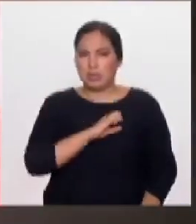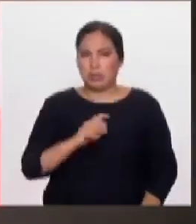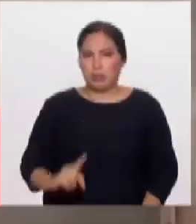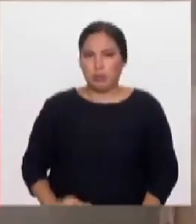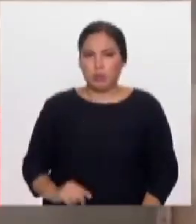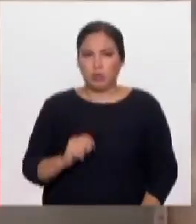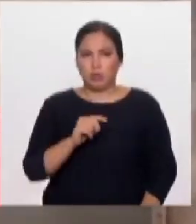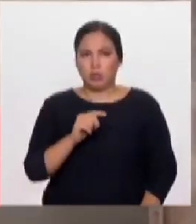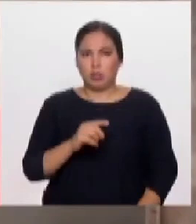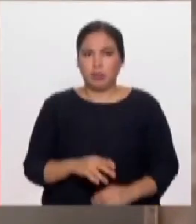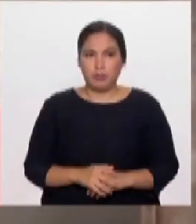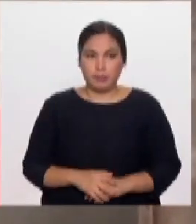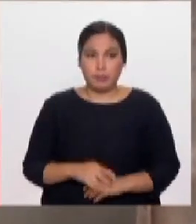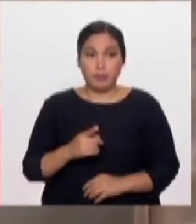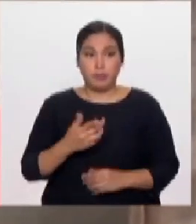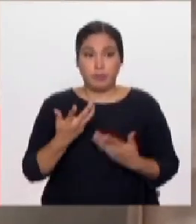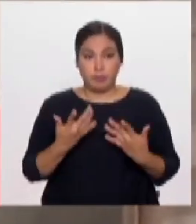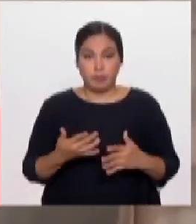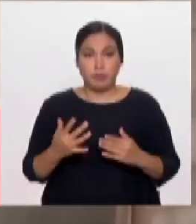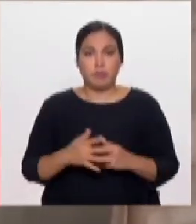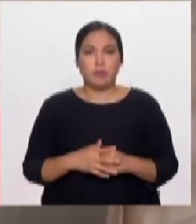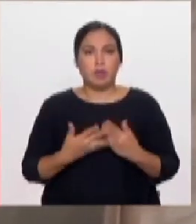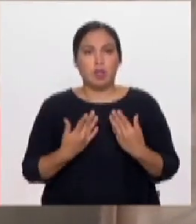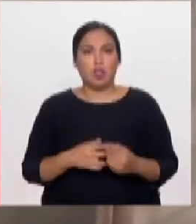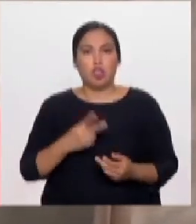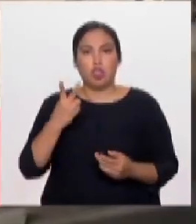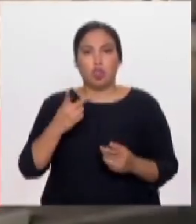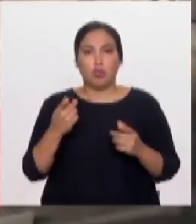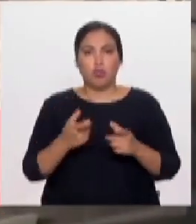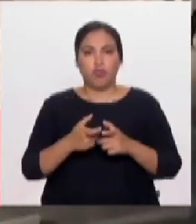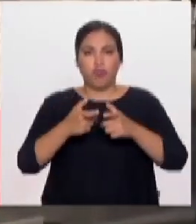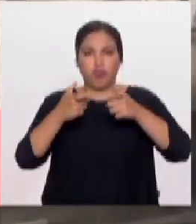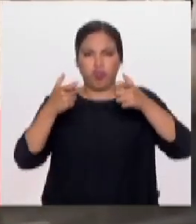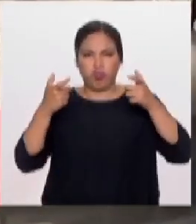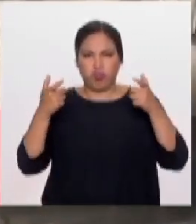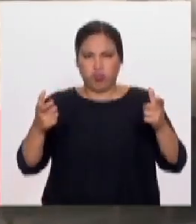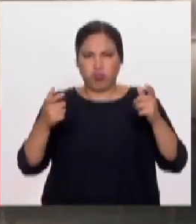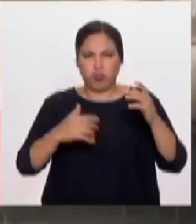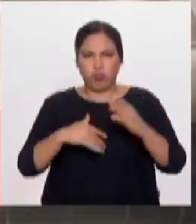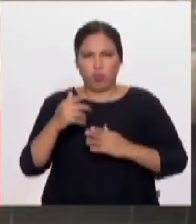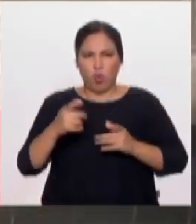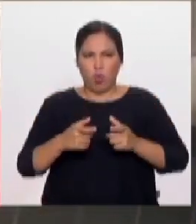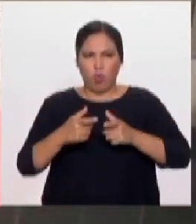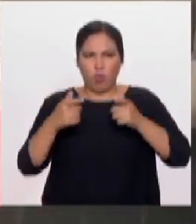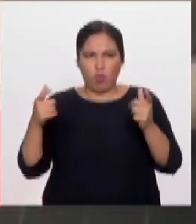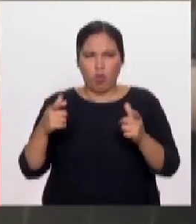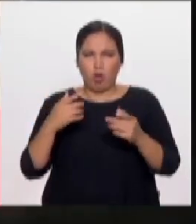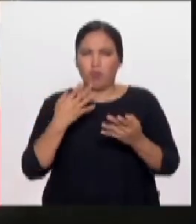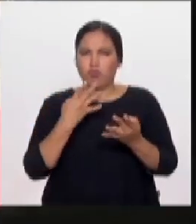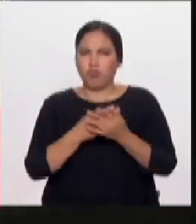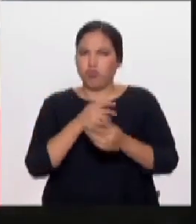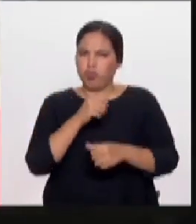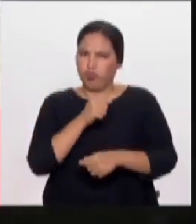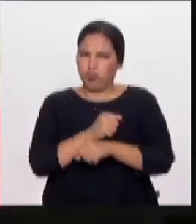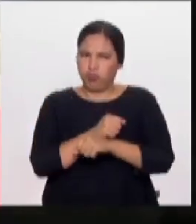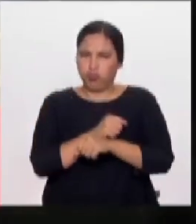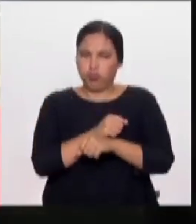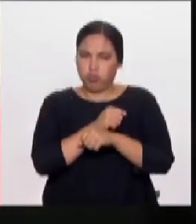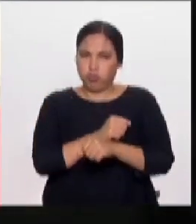país. Para ello, se levantarán dos megaestructuras en las que pagarán condena los